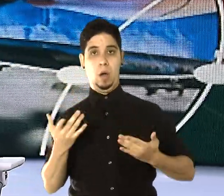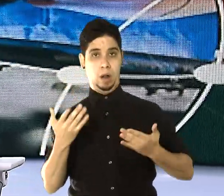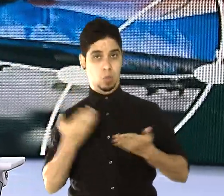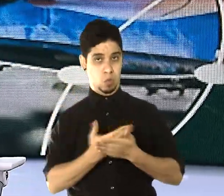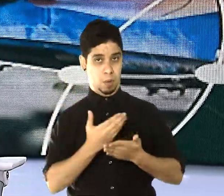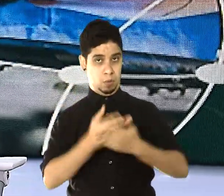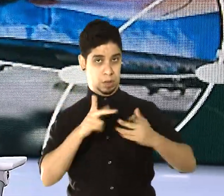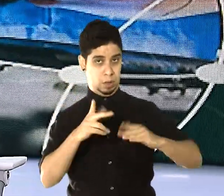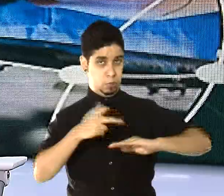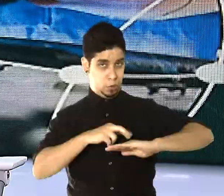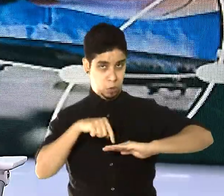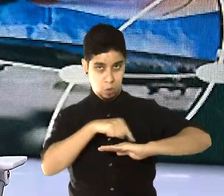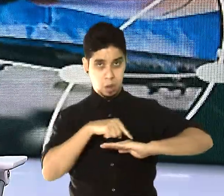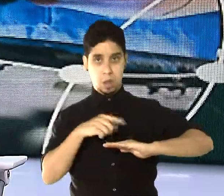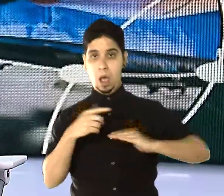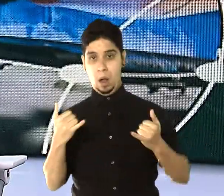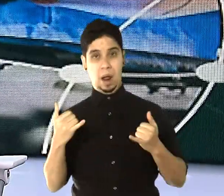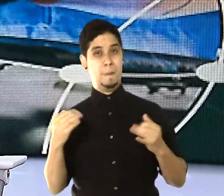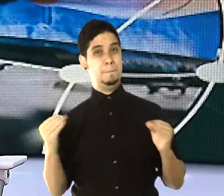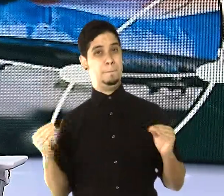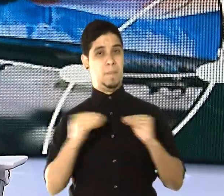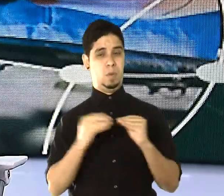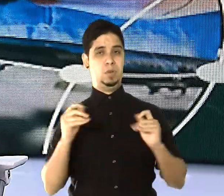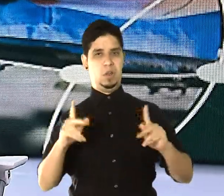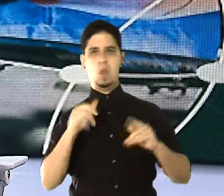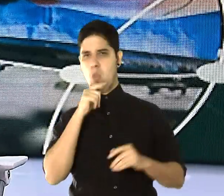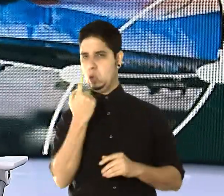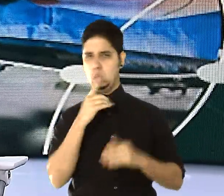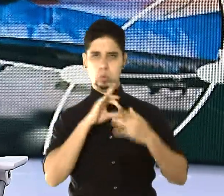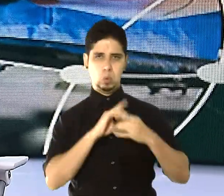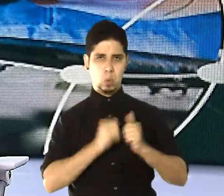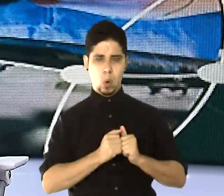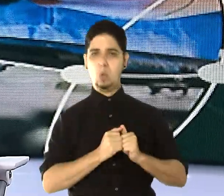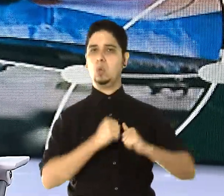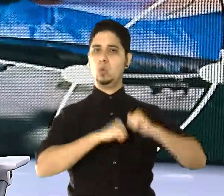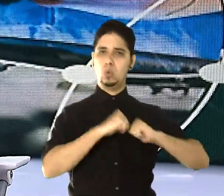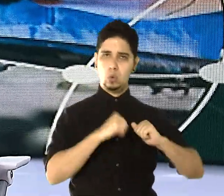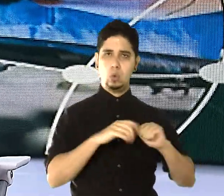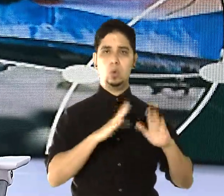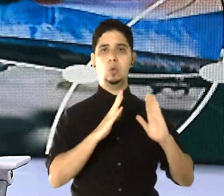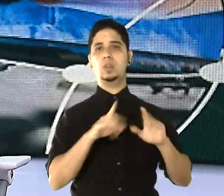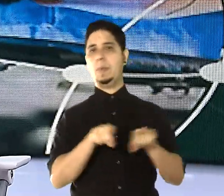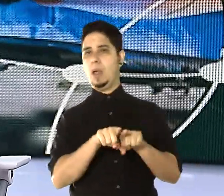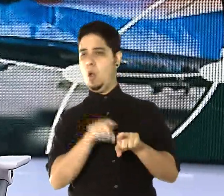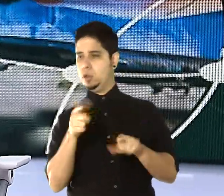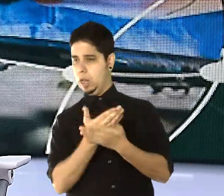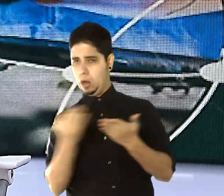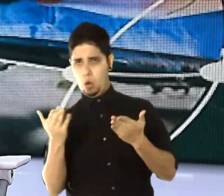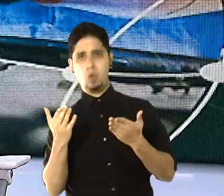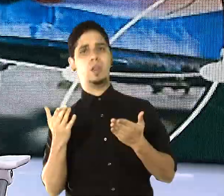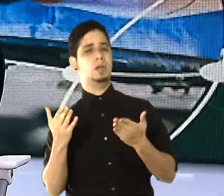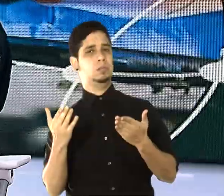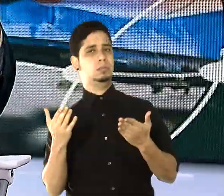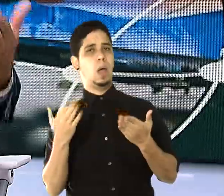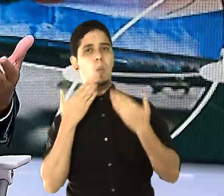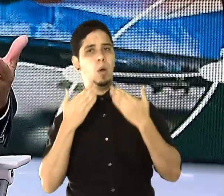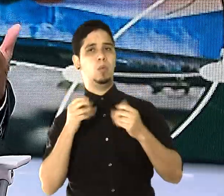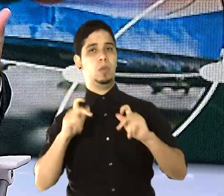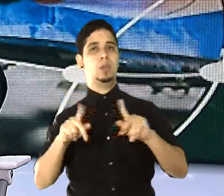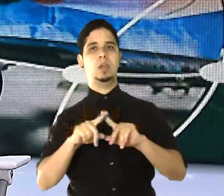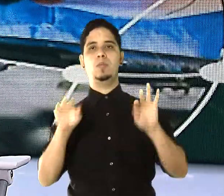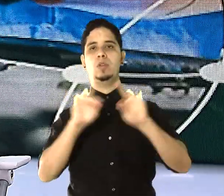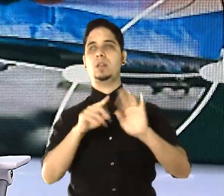isla, ahora mismo hay muchas oportunidades, no solamente en el sector de la construcción, en otros sectores también, importantes para la isla, y hay que darlas a